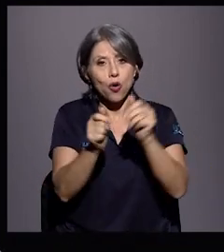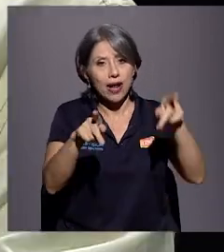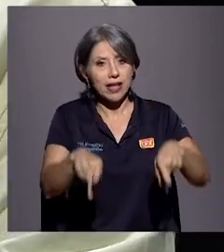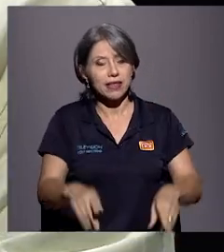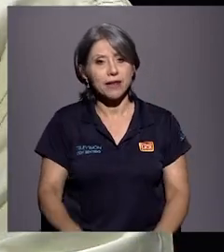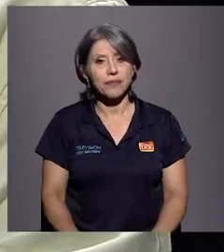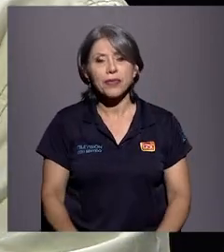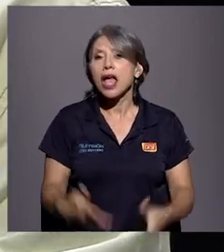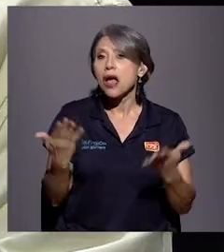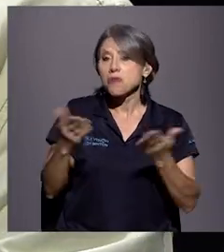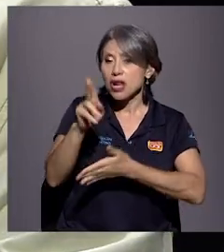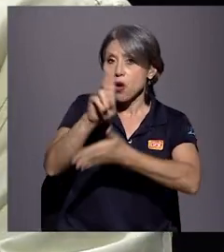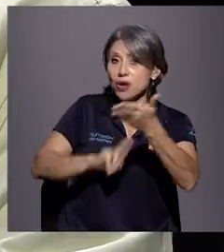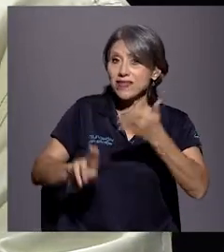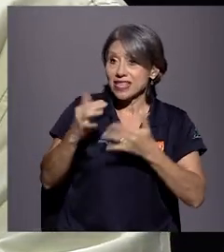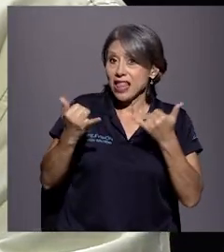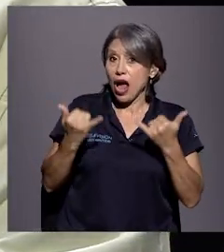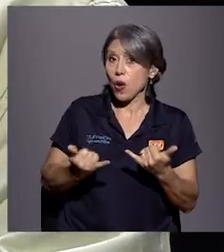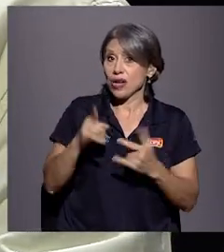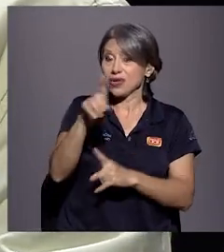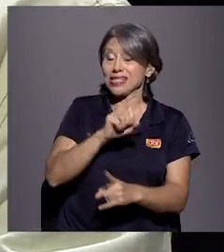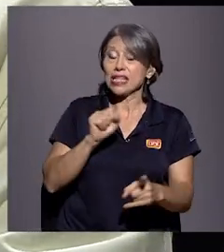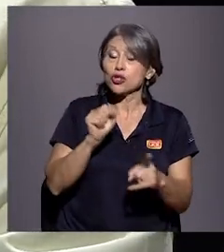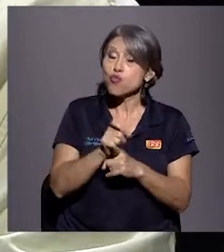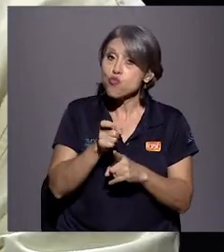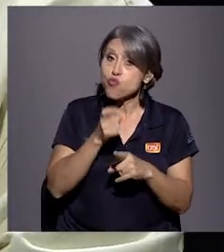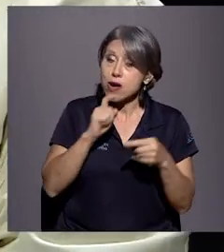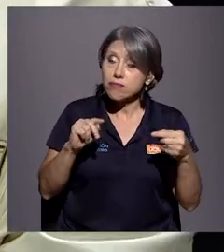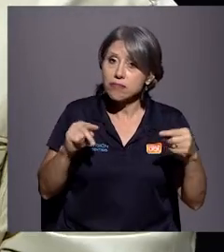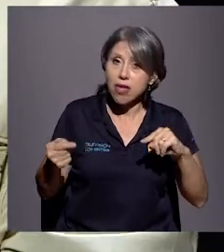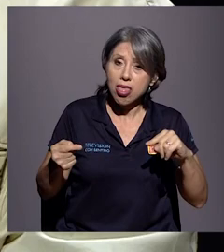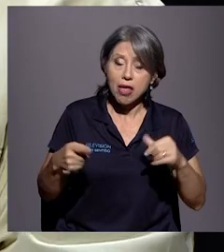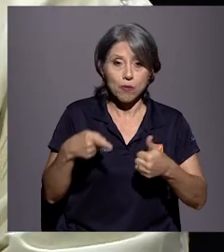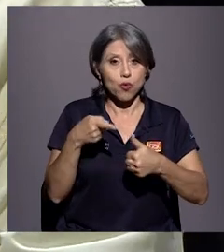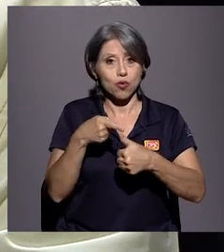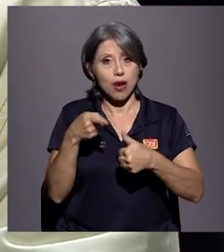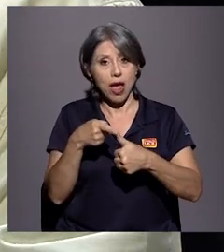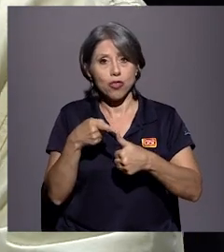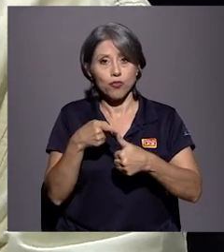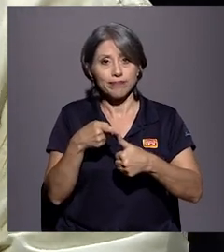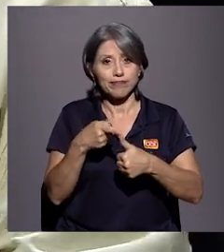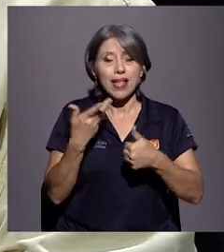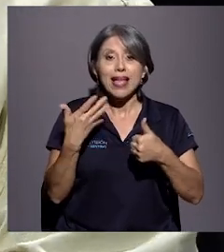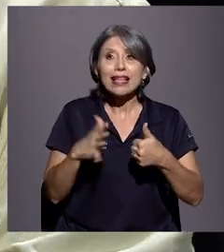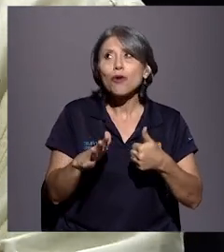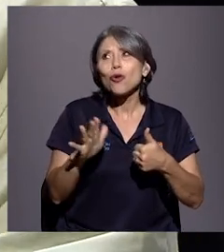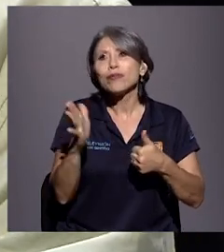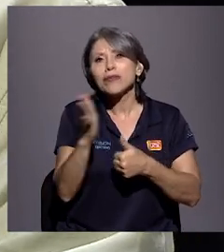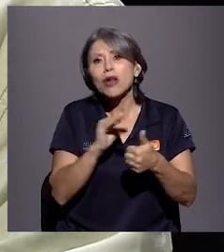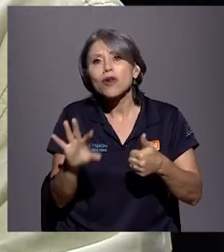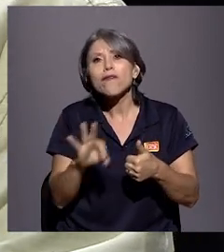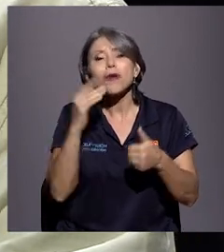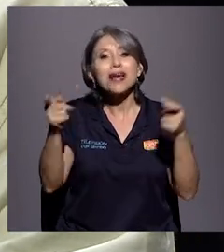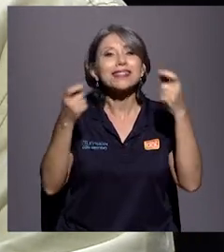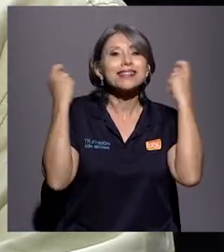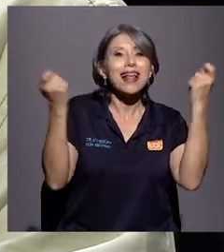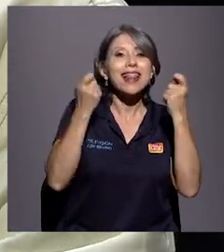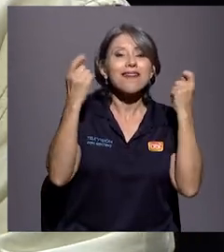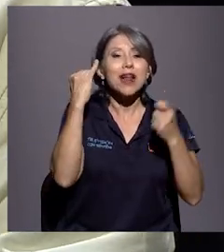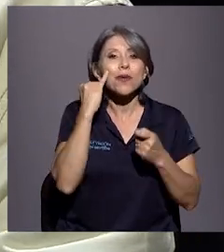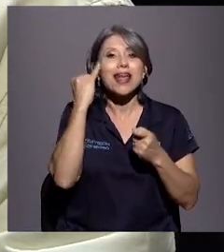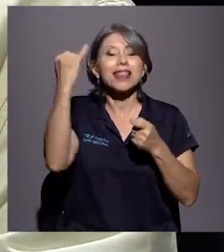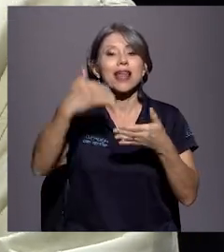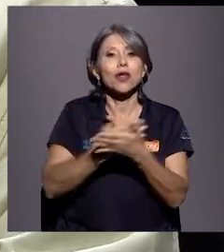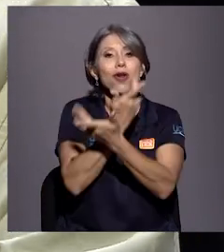gente? La universidad está en una posición muy contradictoria, porque por un lado, de alguna manera celebra una idea neoliberal que es